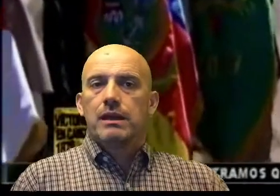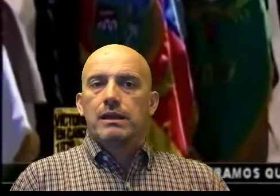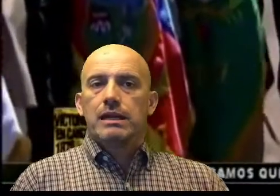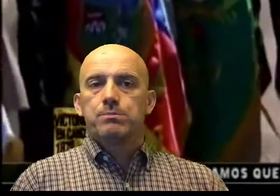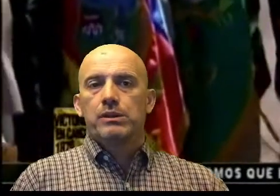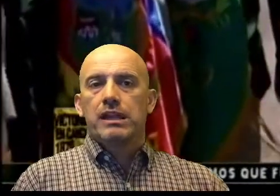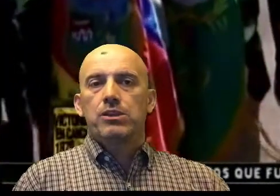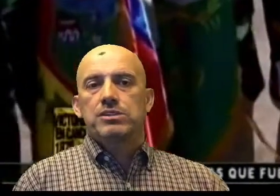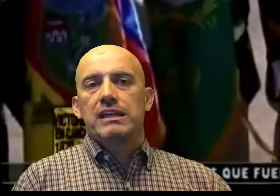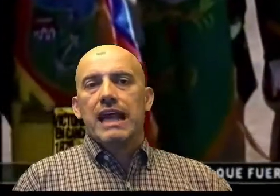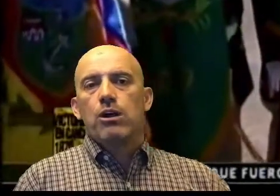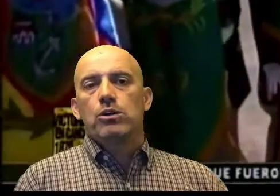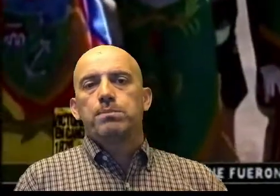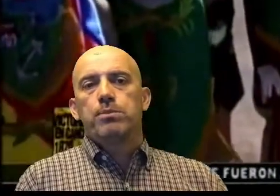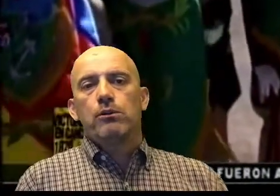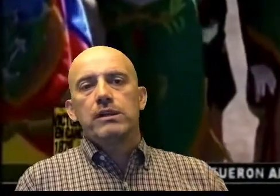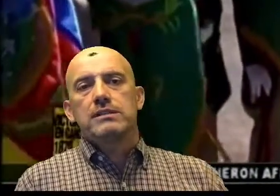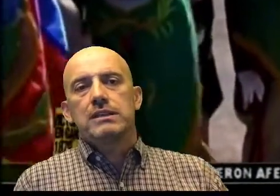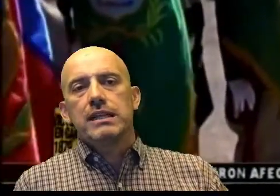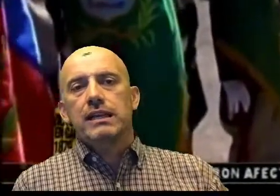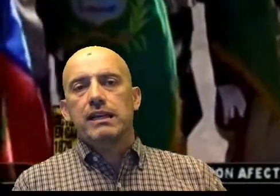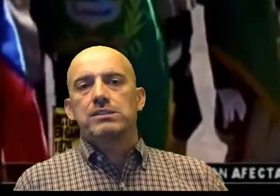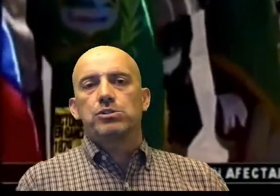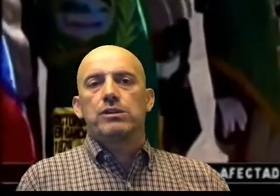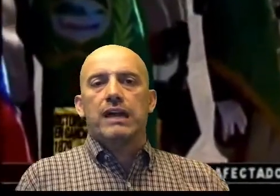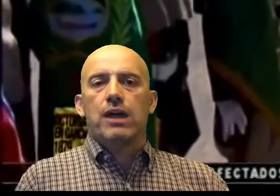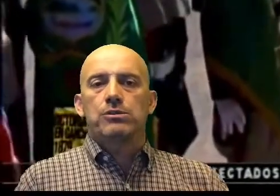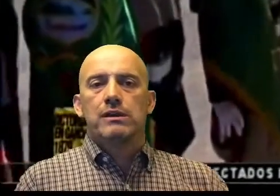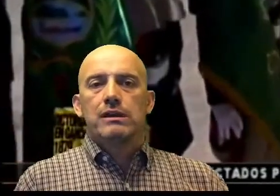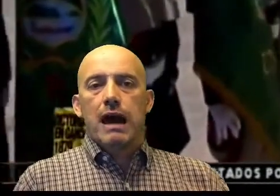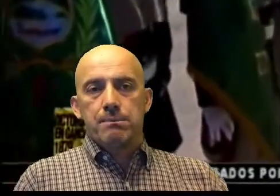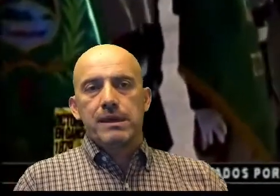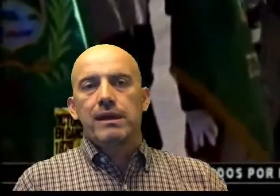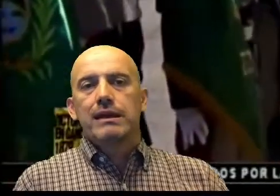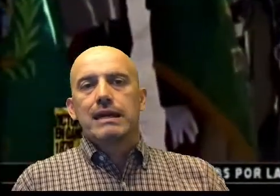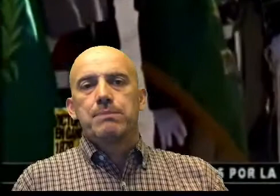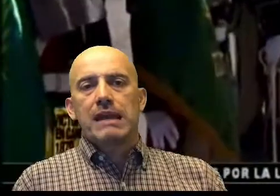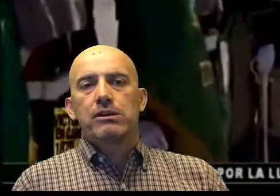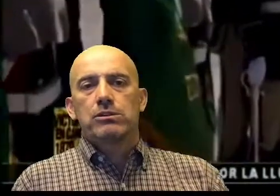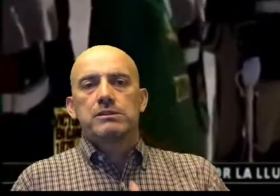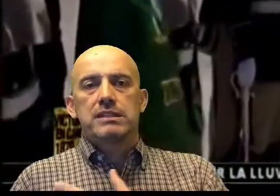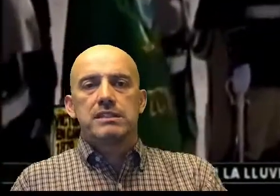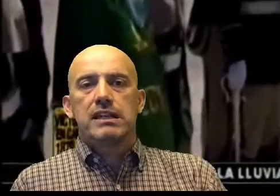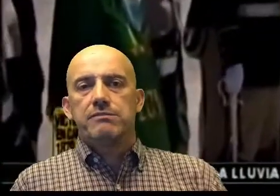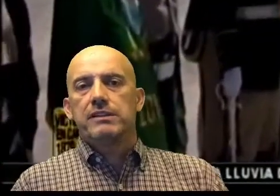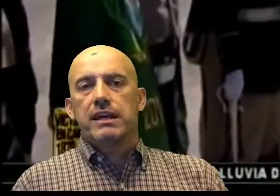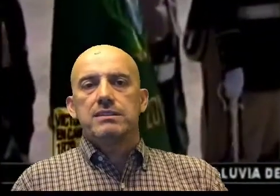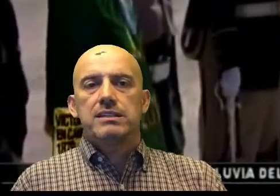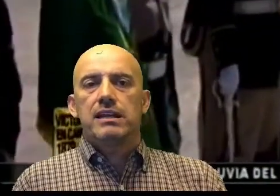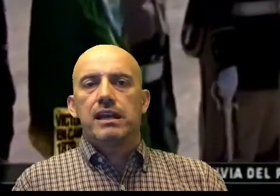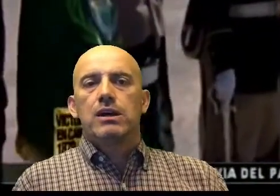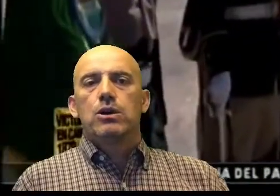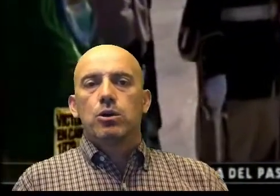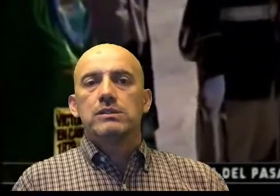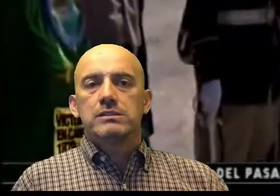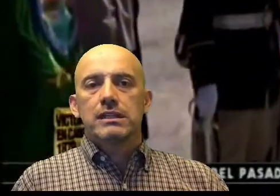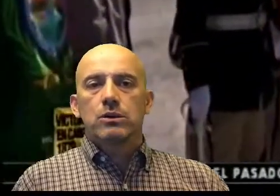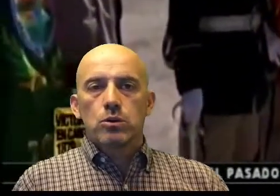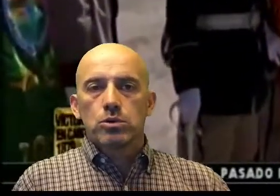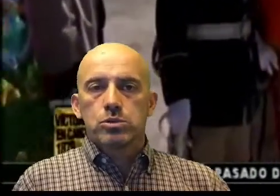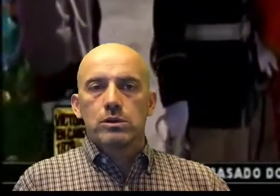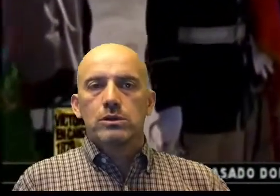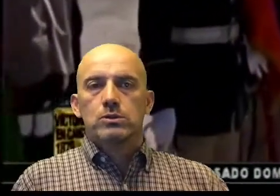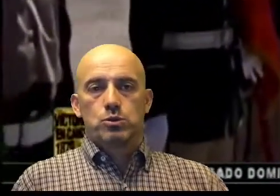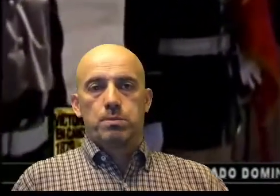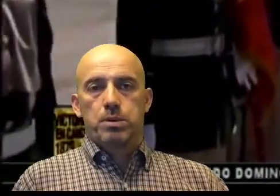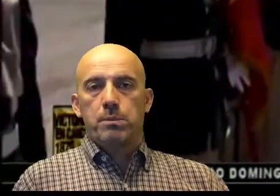y poniéndose del lado de los pobres indígenas y soldados a pie que peleaban contra chile defendían chile conté